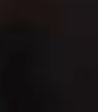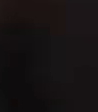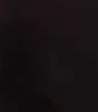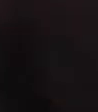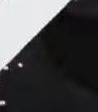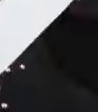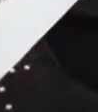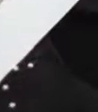el estado garantiza